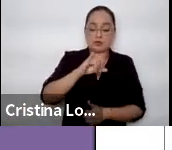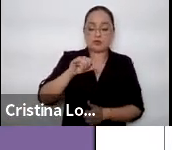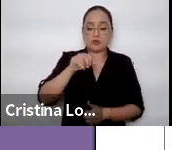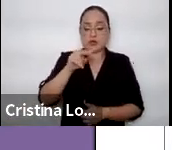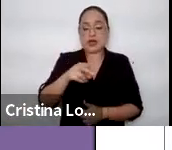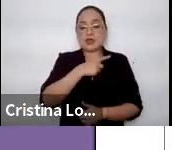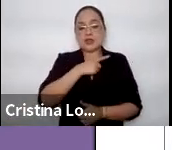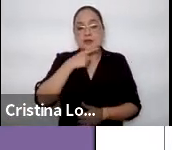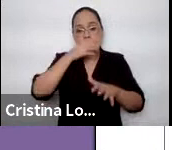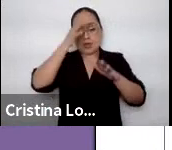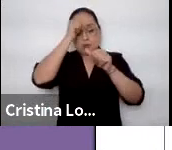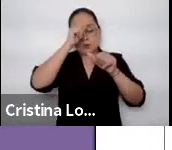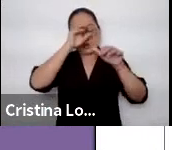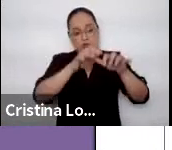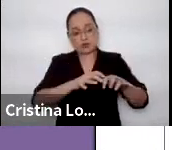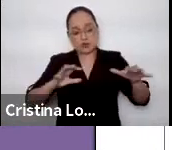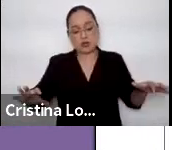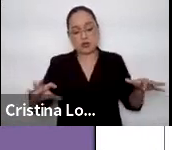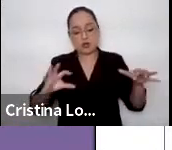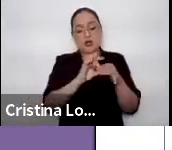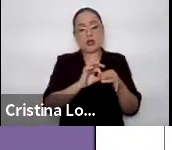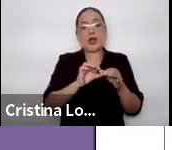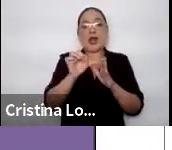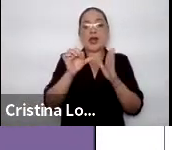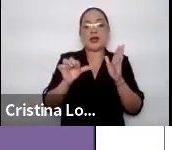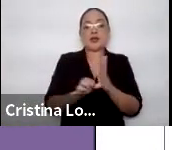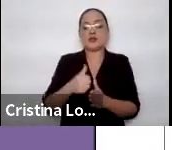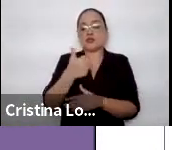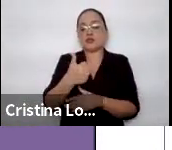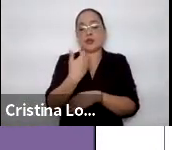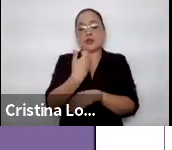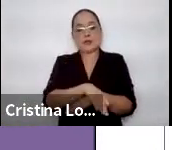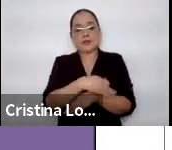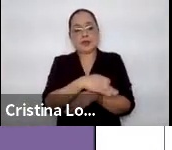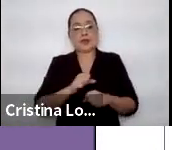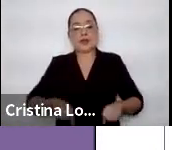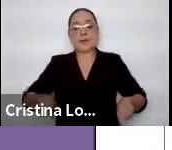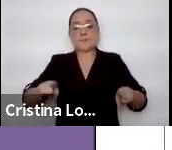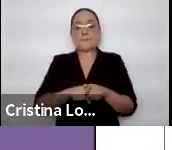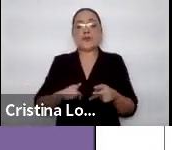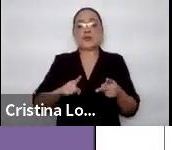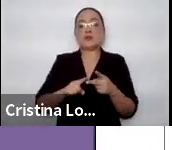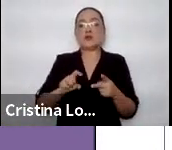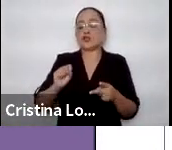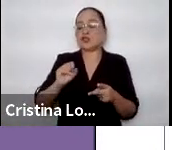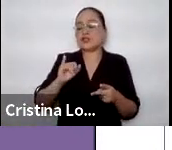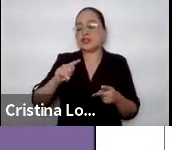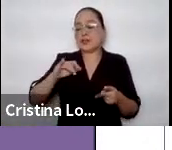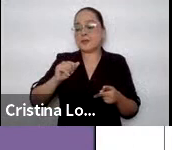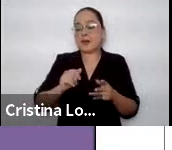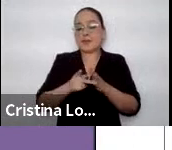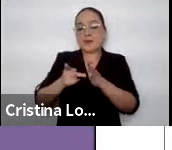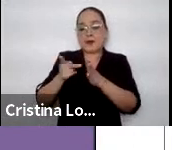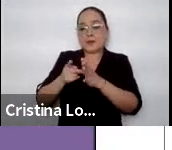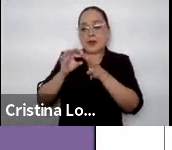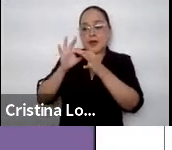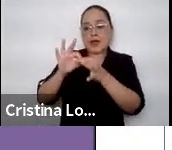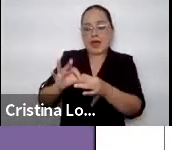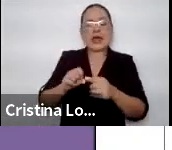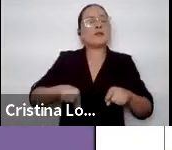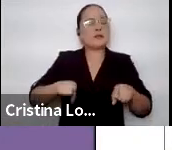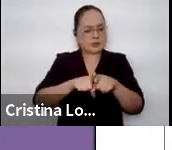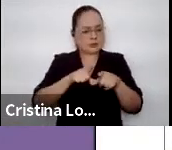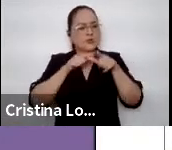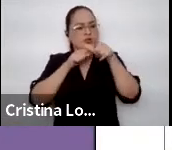acuerdo general respectivo, el sexto transitorio, y el sistema de reiteración sí persiste, se conserva,